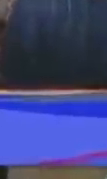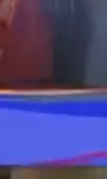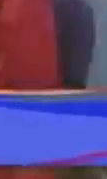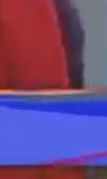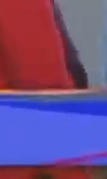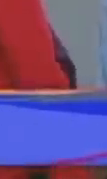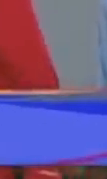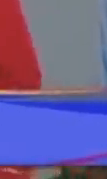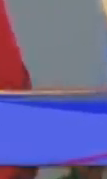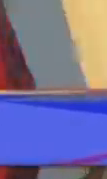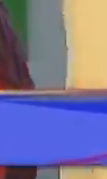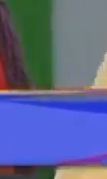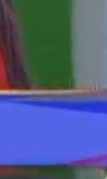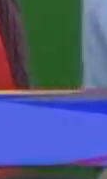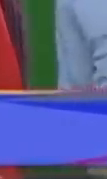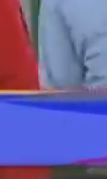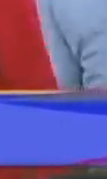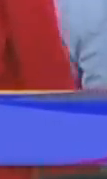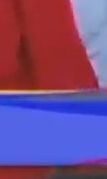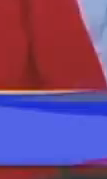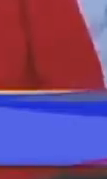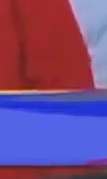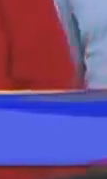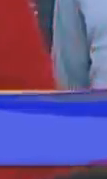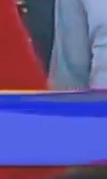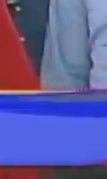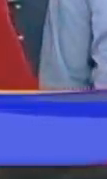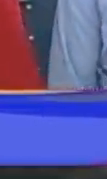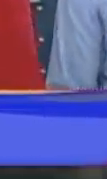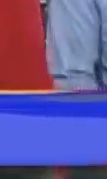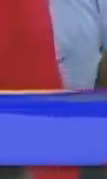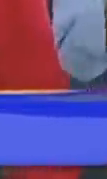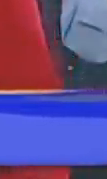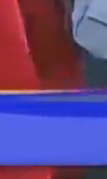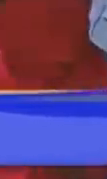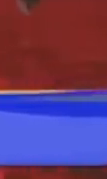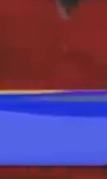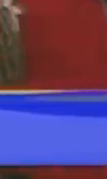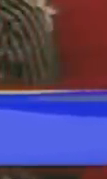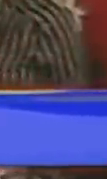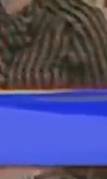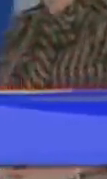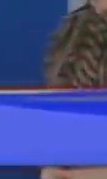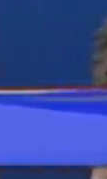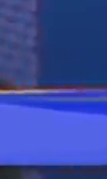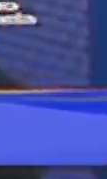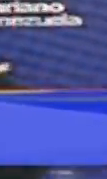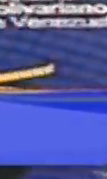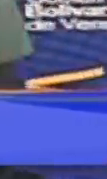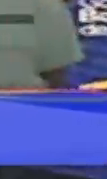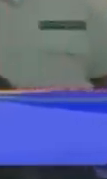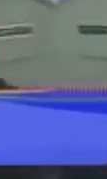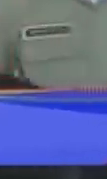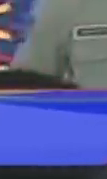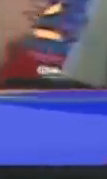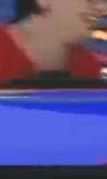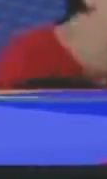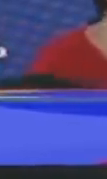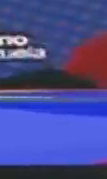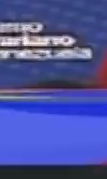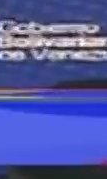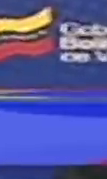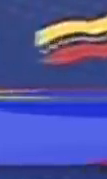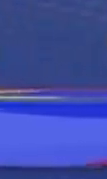de Ezequiel Zamora del estado Miranda, para sostener un encuentro con voceros y voceras de los gobiernos comunitarios de esta